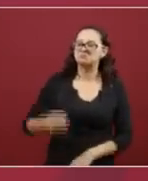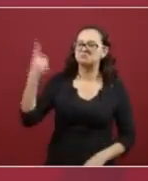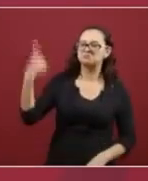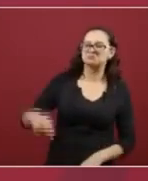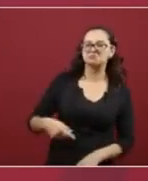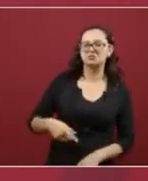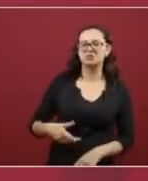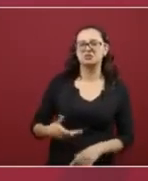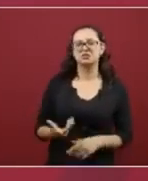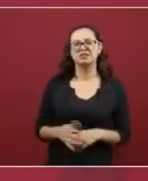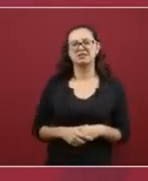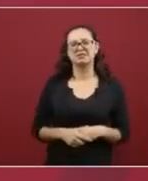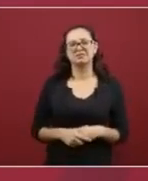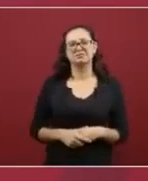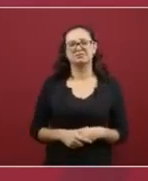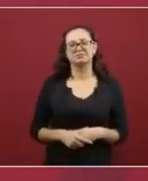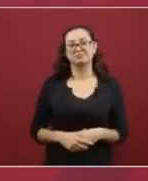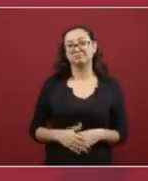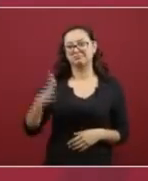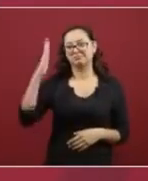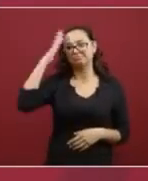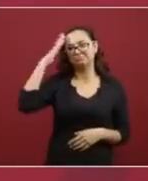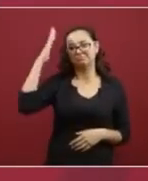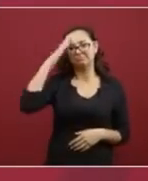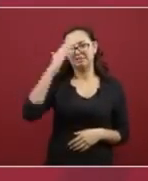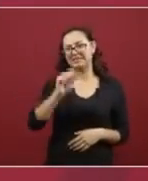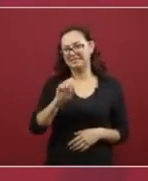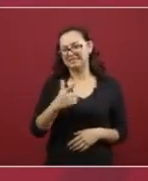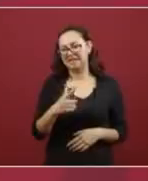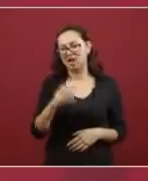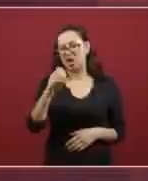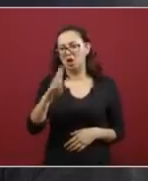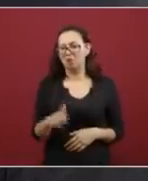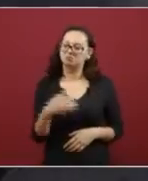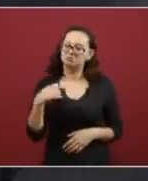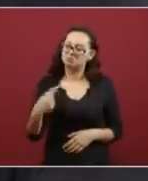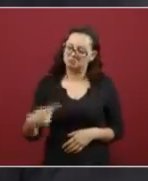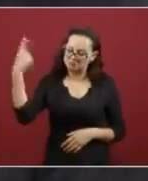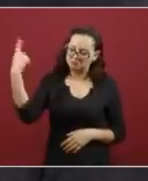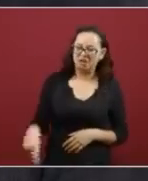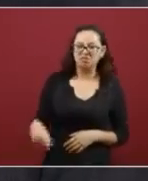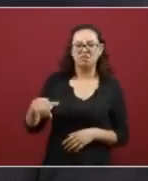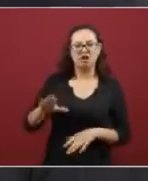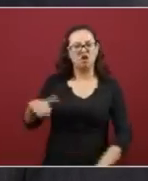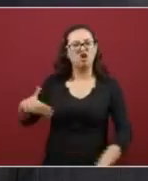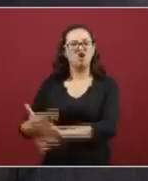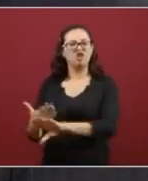de mero arriba y Secretaría de Gobernación, imagínense